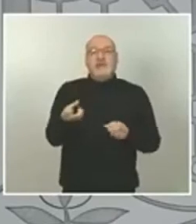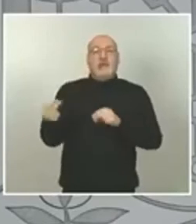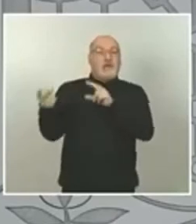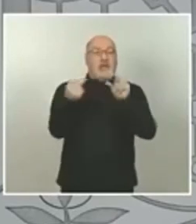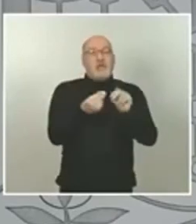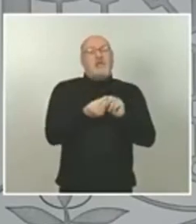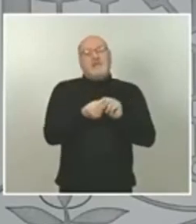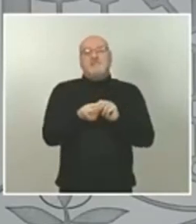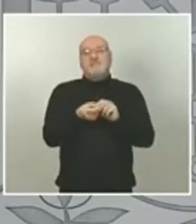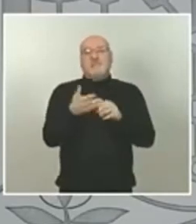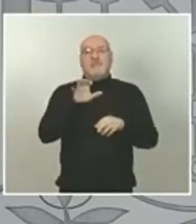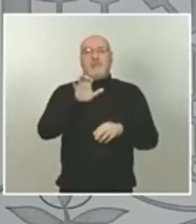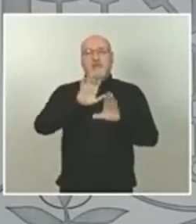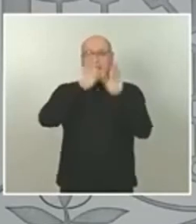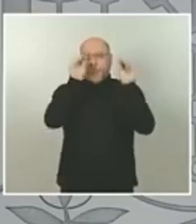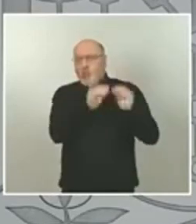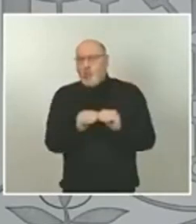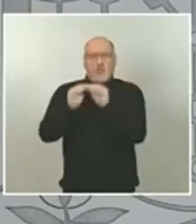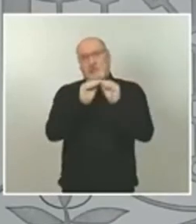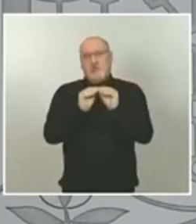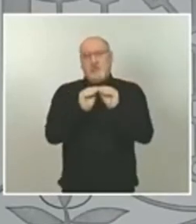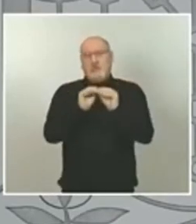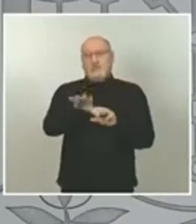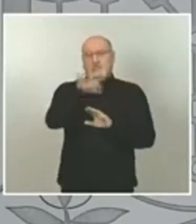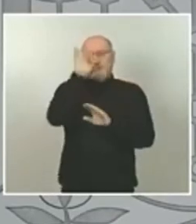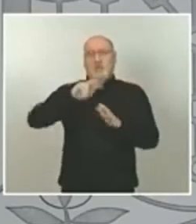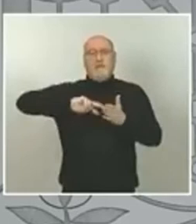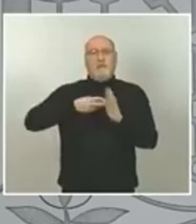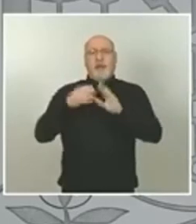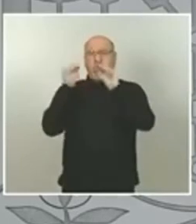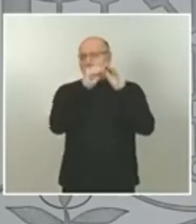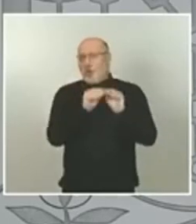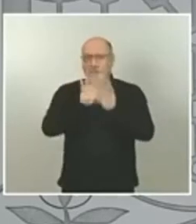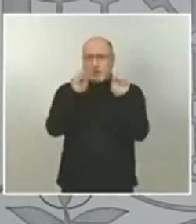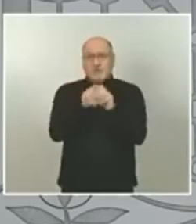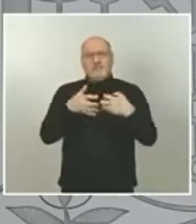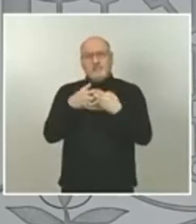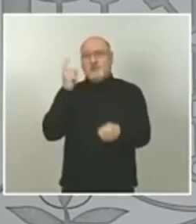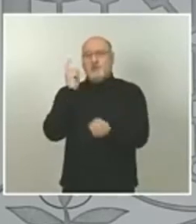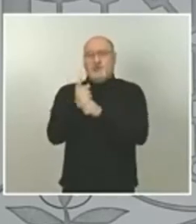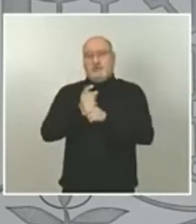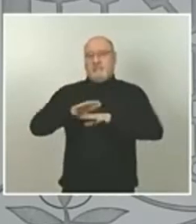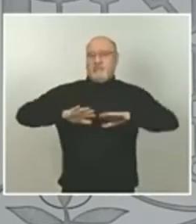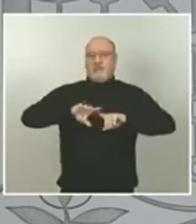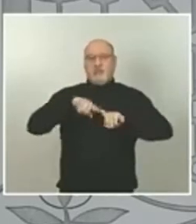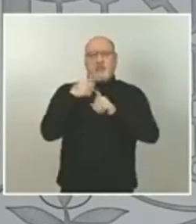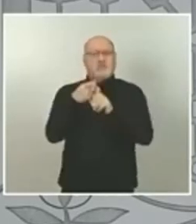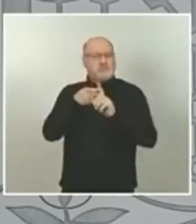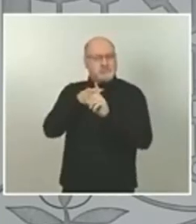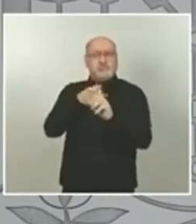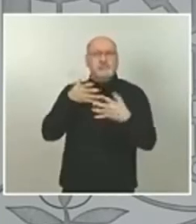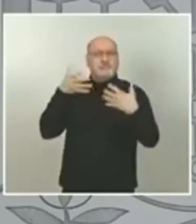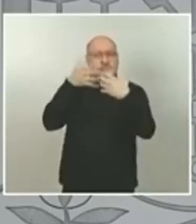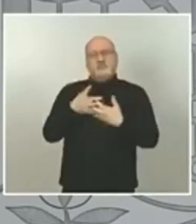respuesta de país, una respuesta homogénea, una respuesta conjunta de actuaciones a llevar a cabo de manera homogénea en todo el